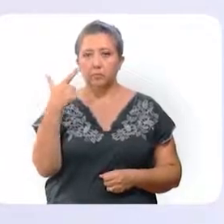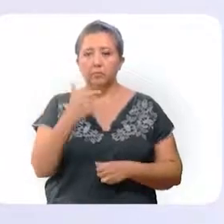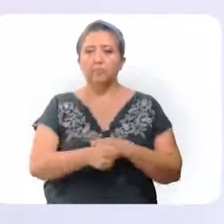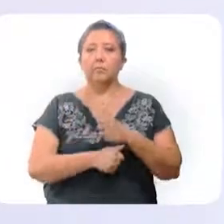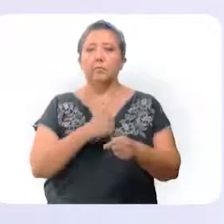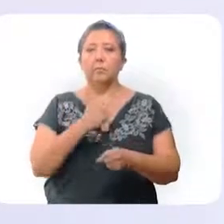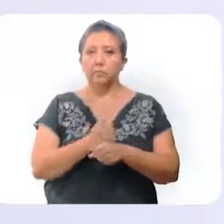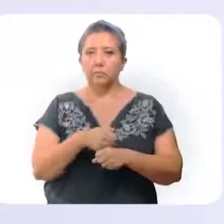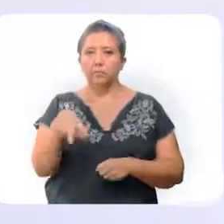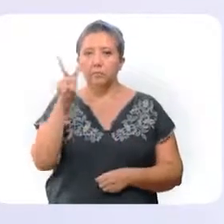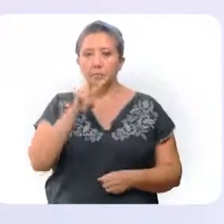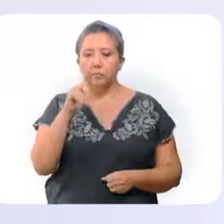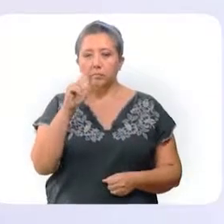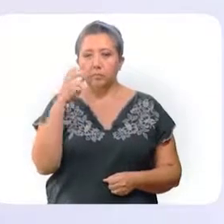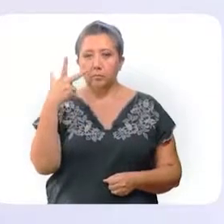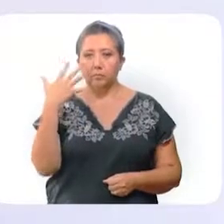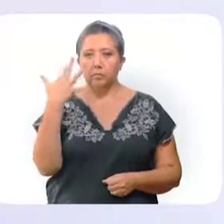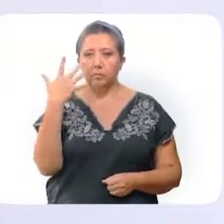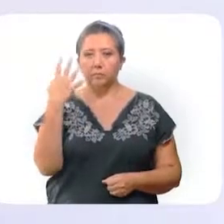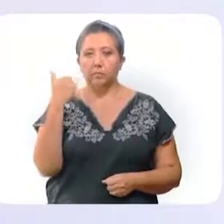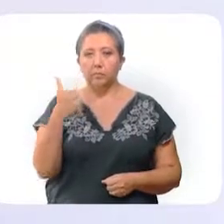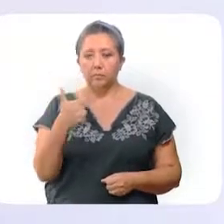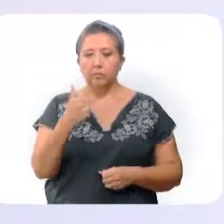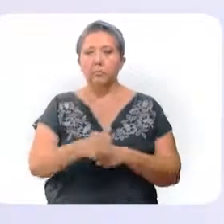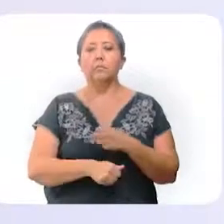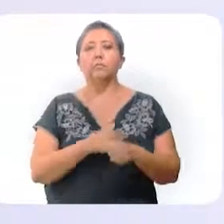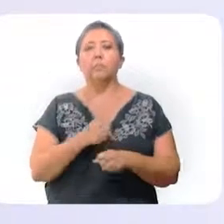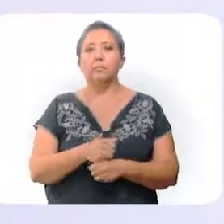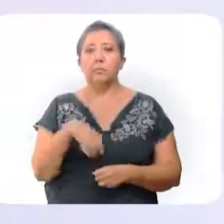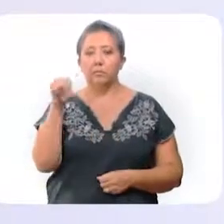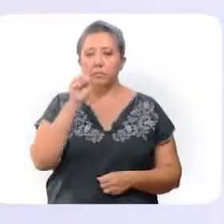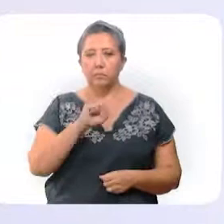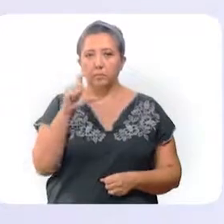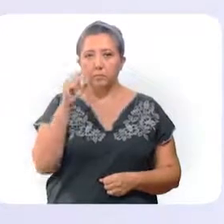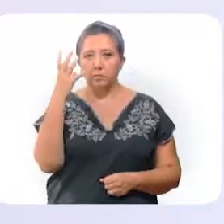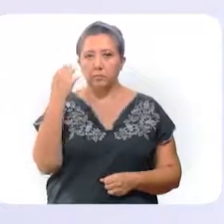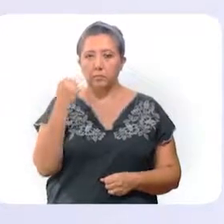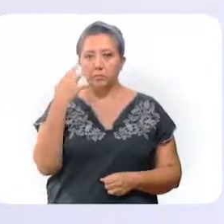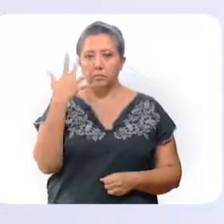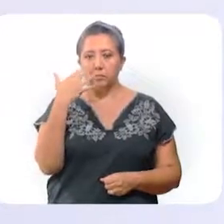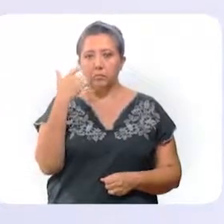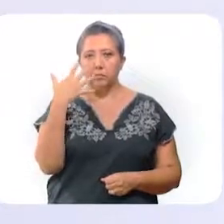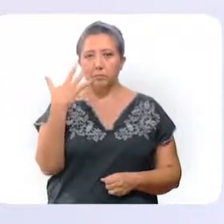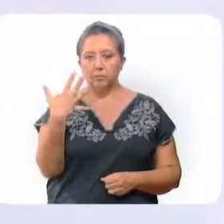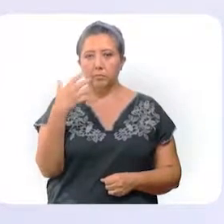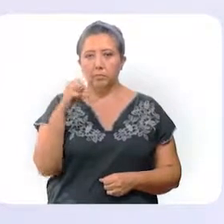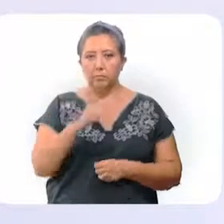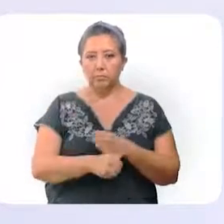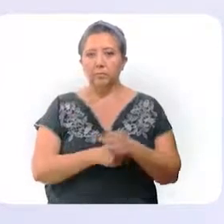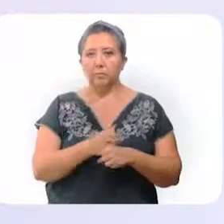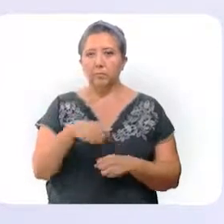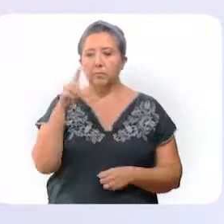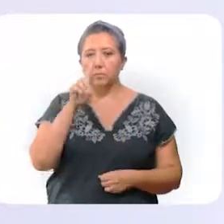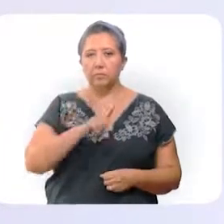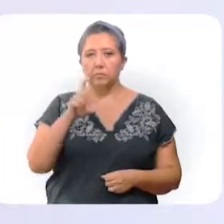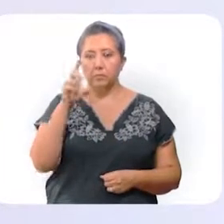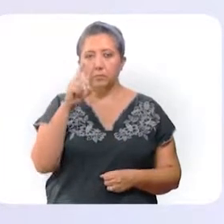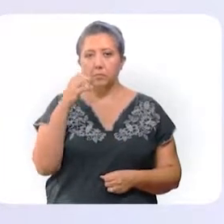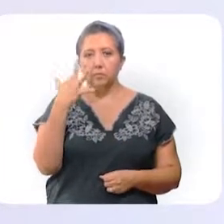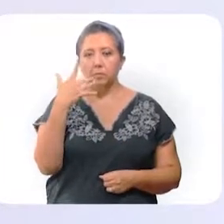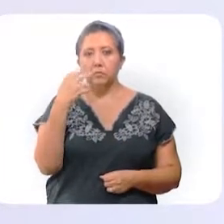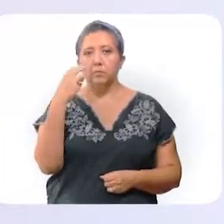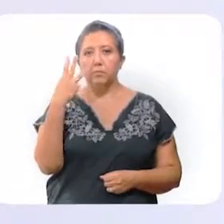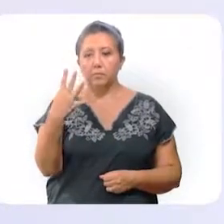57 años, viernes 28 a los de 56 años, sábado 29 a los de 55 años, domingo 30 a